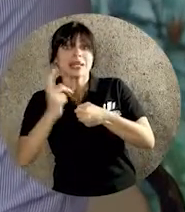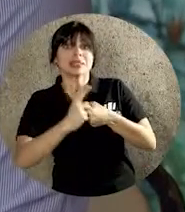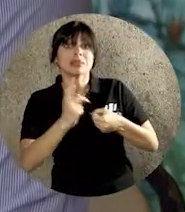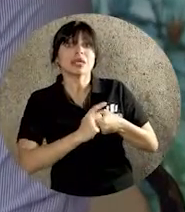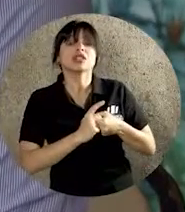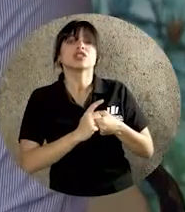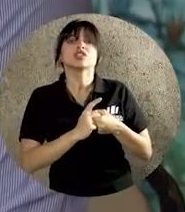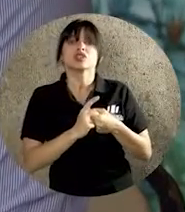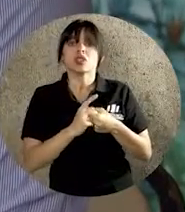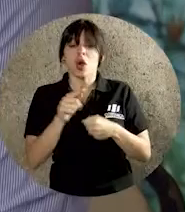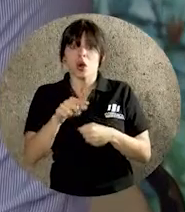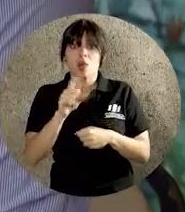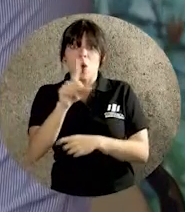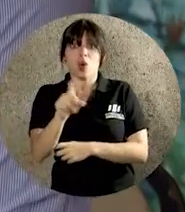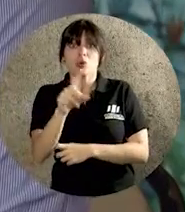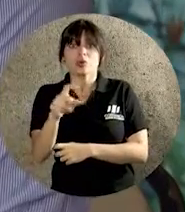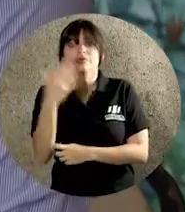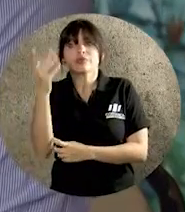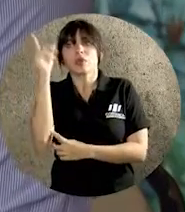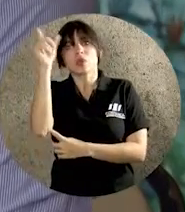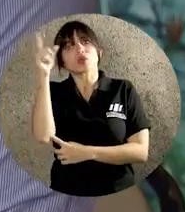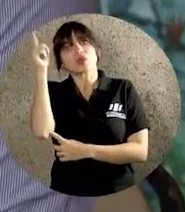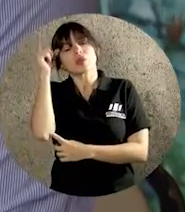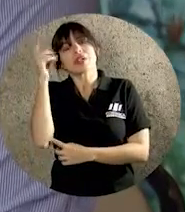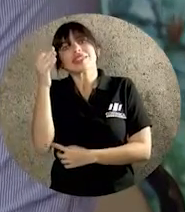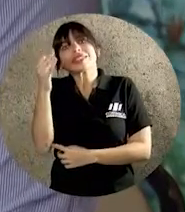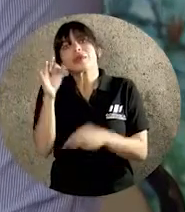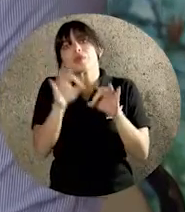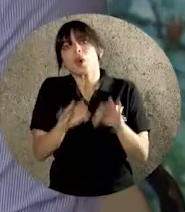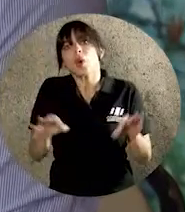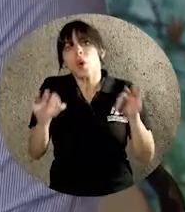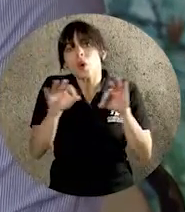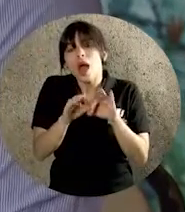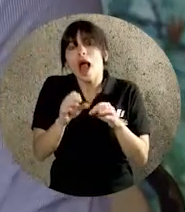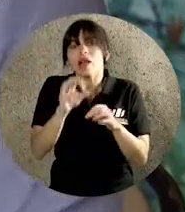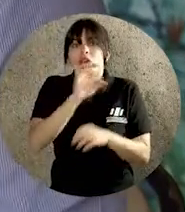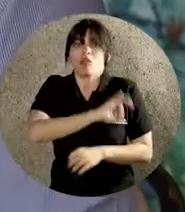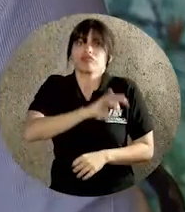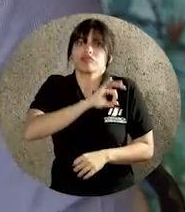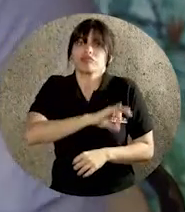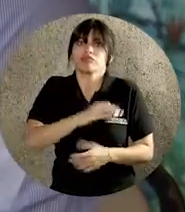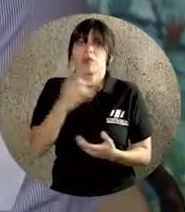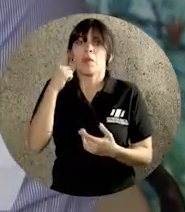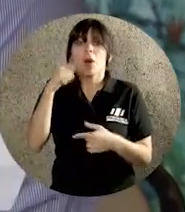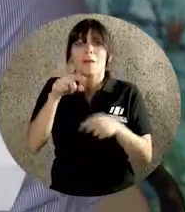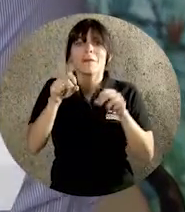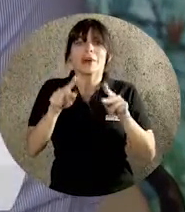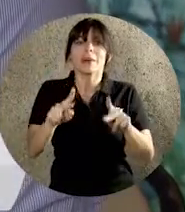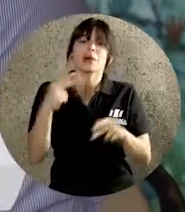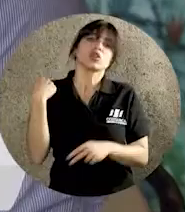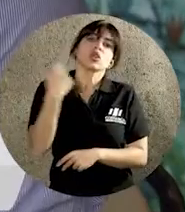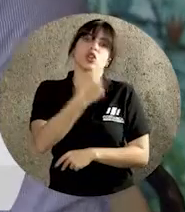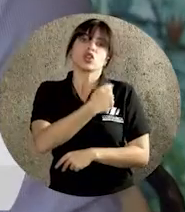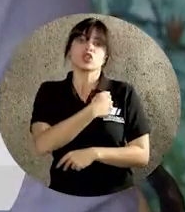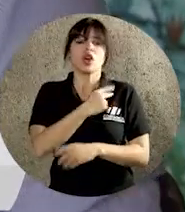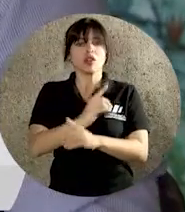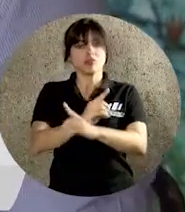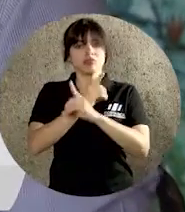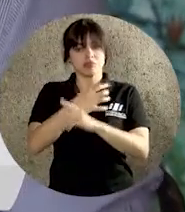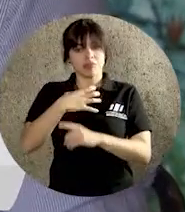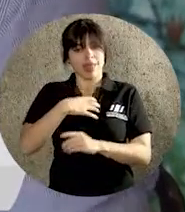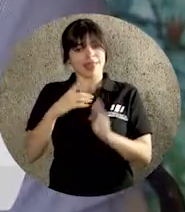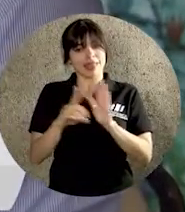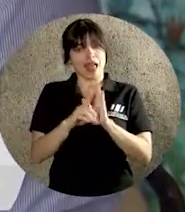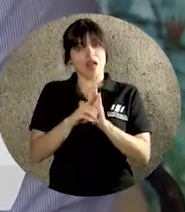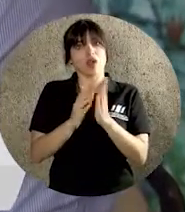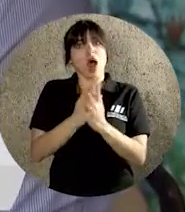participación, lo que sería el diseño de consulta, pues por supuesto sería muy importante y beneficioso, en tanto permite a nosotros defender nuestros